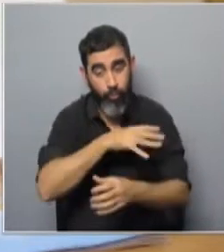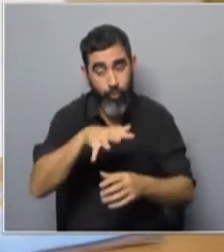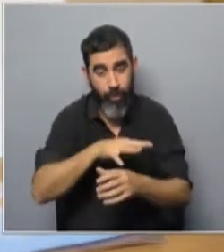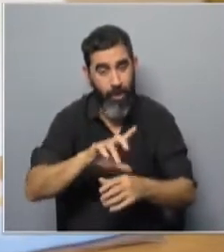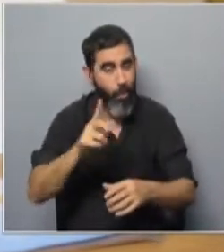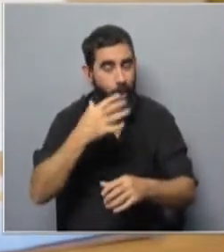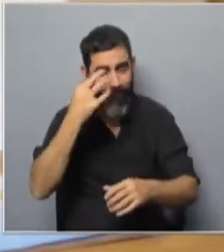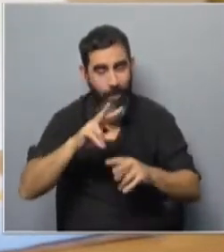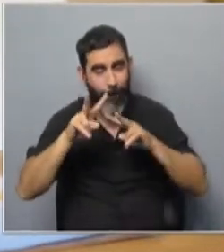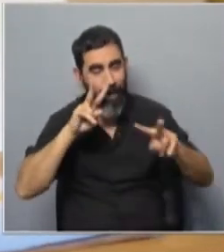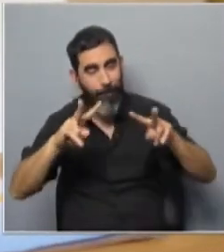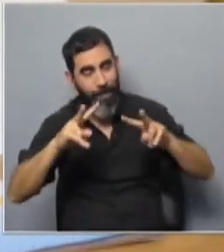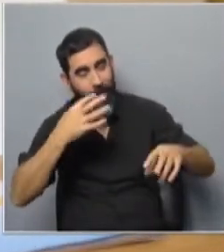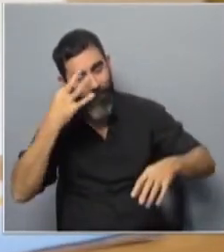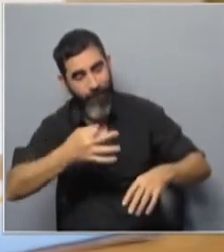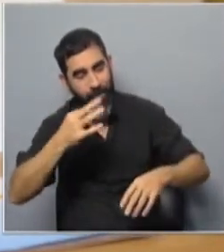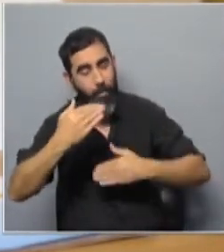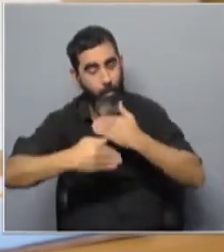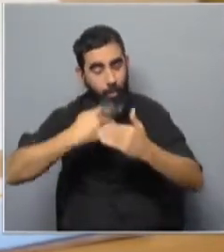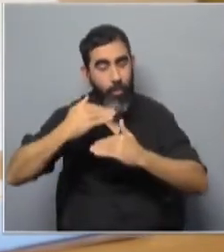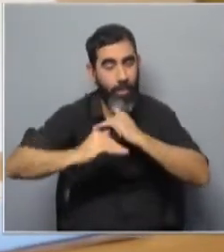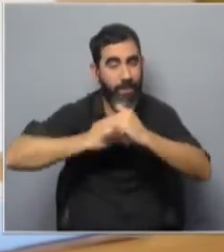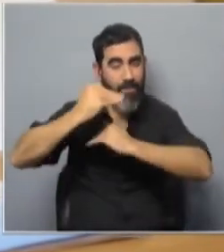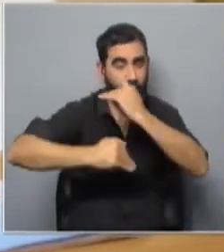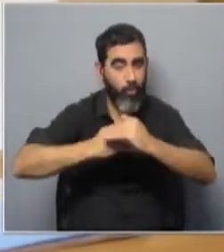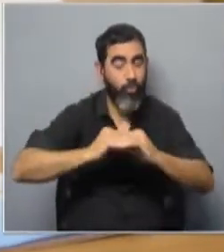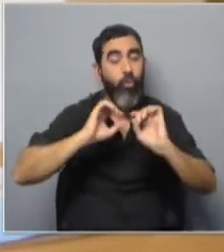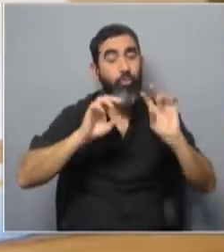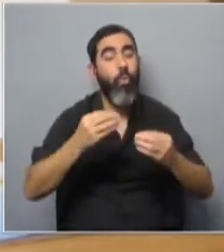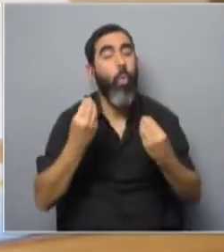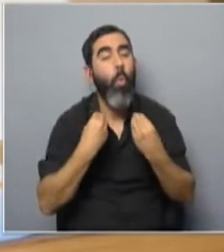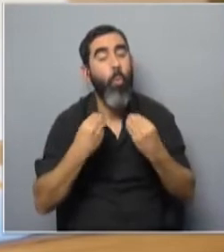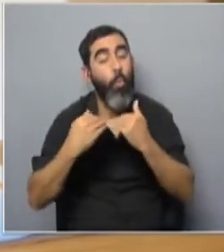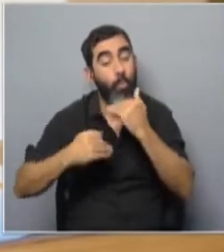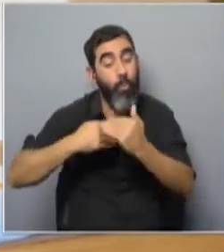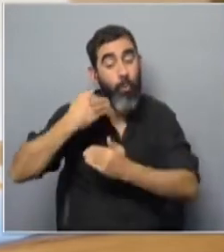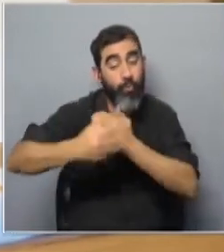una perspectiva real sobre el proceso de desarrollo, sino sobre cómo el proceso